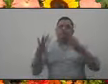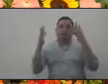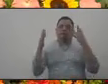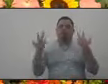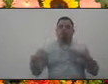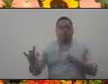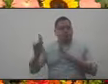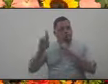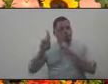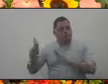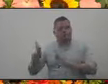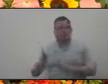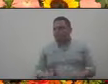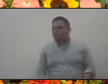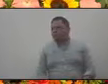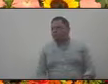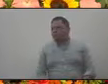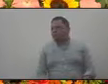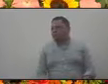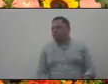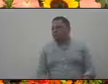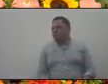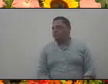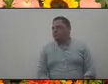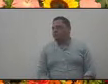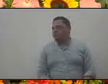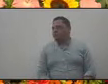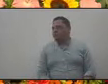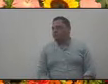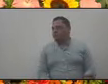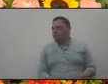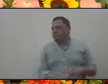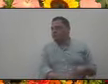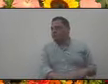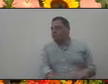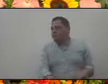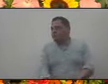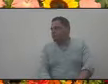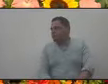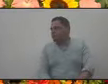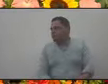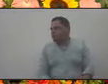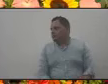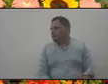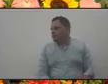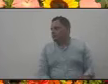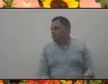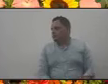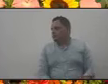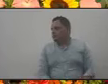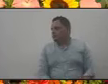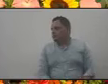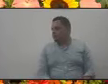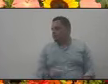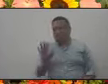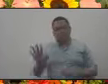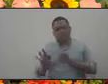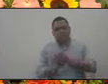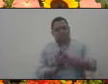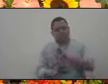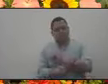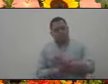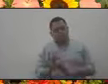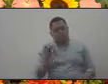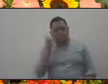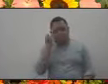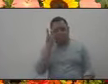acá con este trabajo. Usted es psicóloga, ¿cierto, doctora Nuria? Y de pronto por ser psicóloga ha entendido